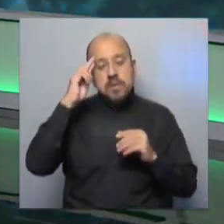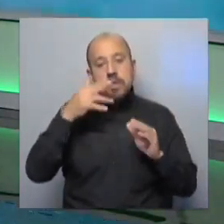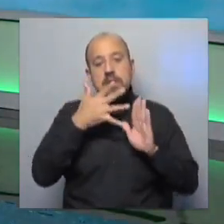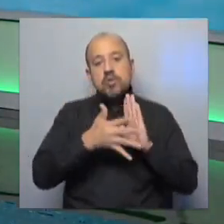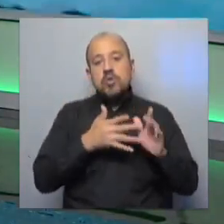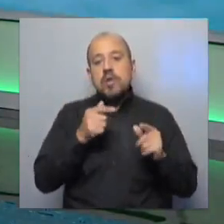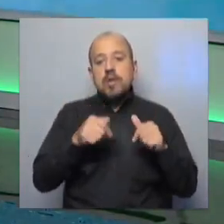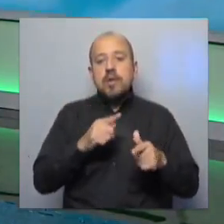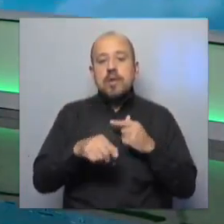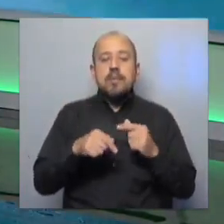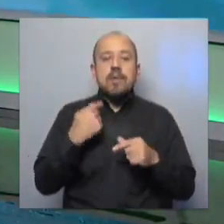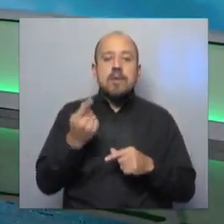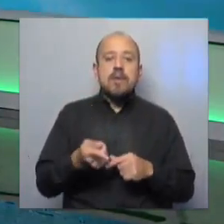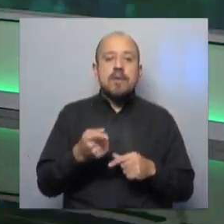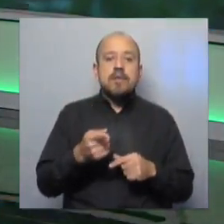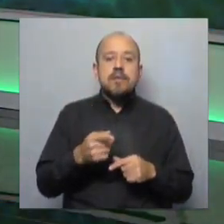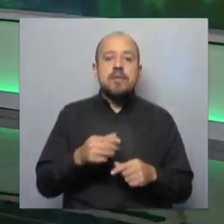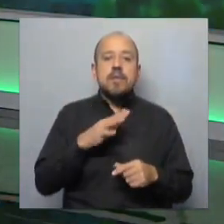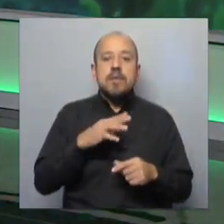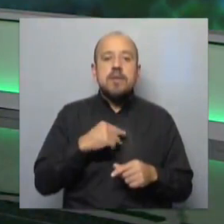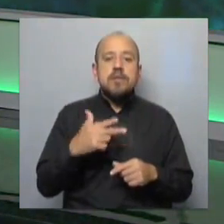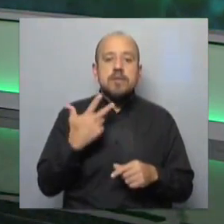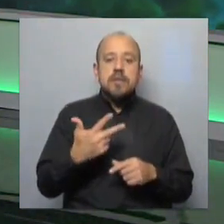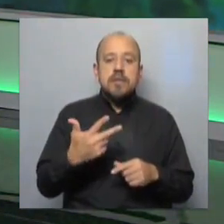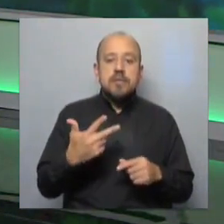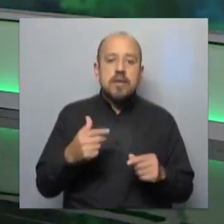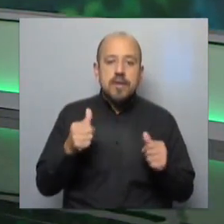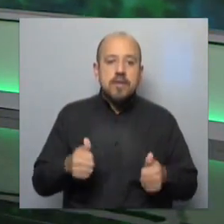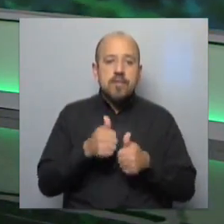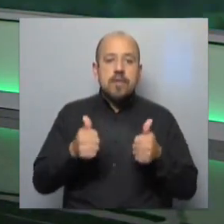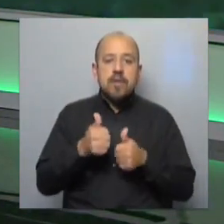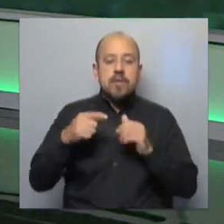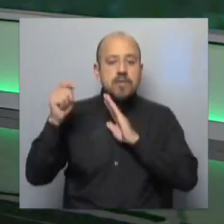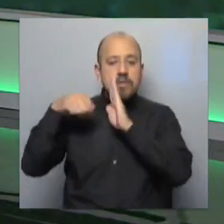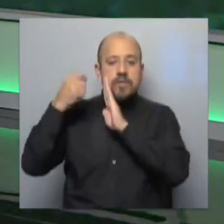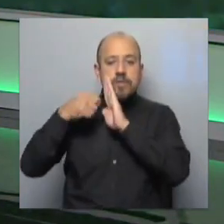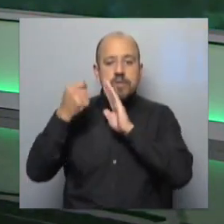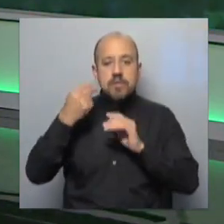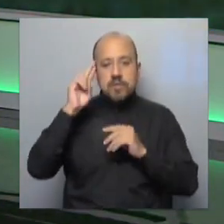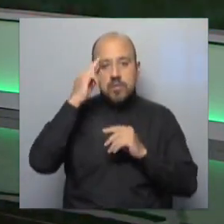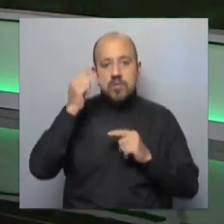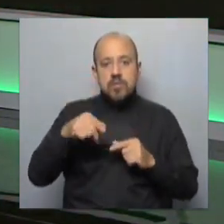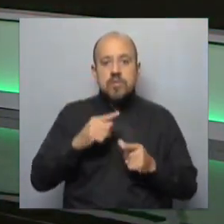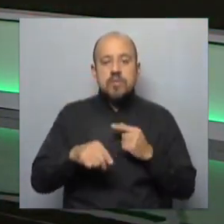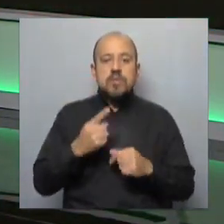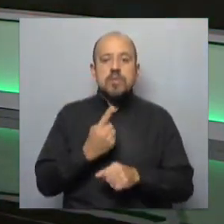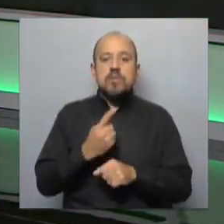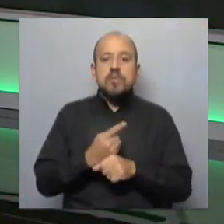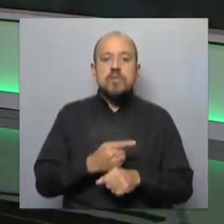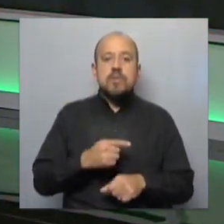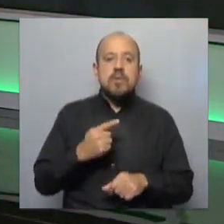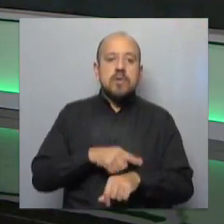goitiño mañana hay triple actividad de cine uruguayo a primera hora